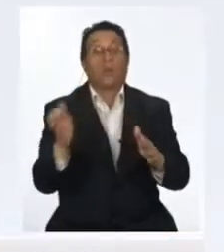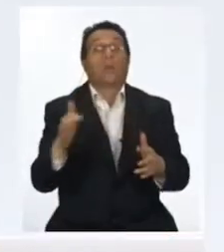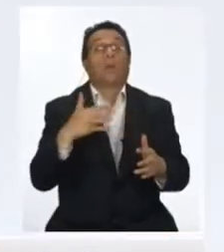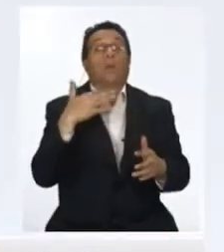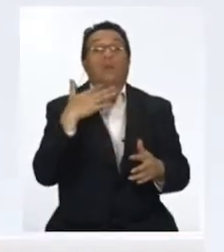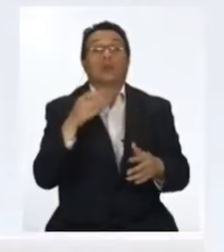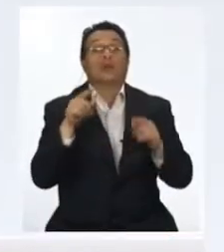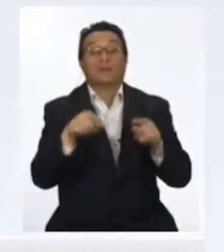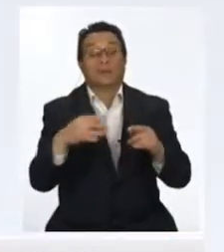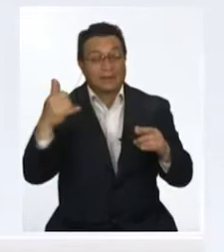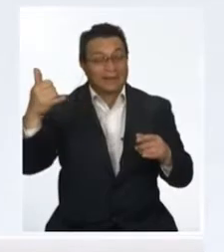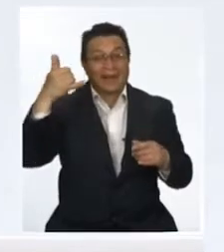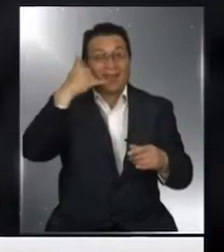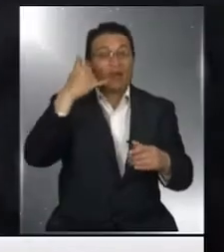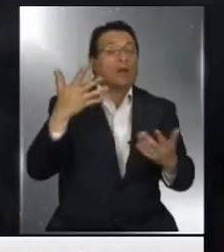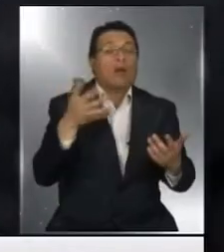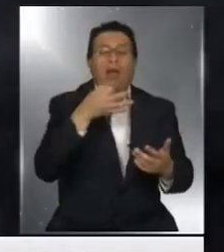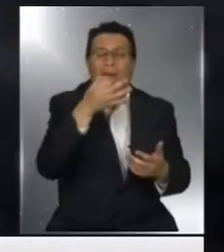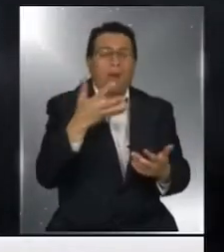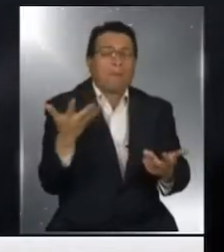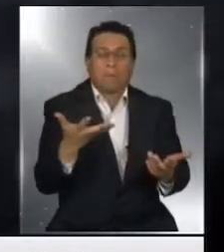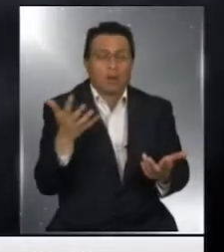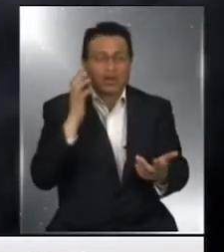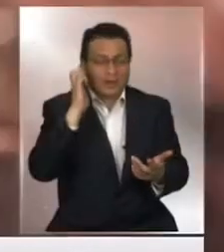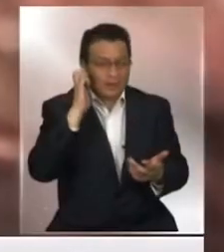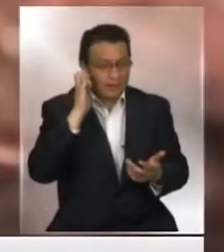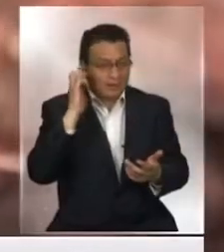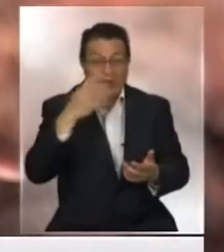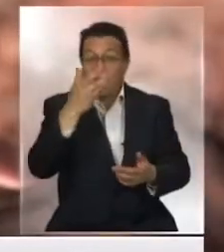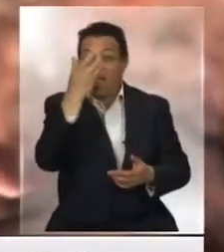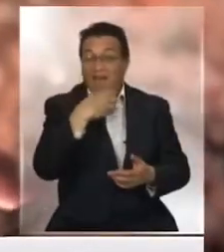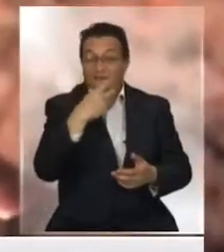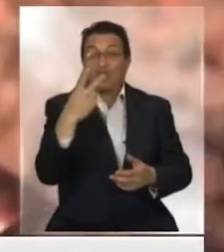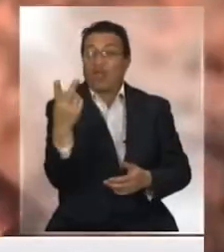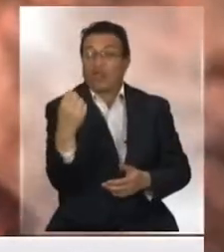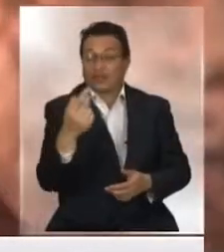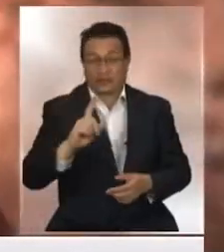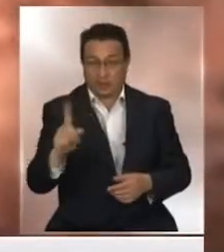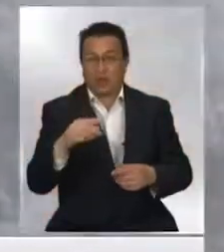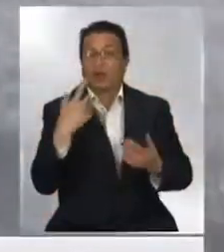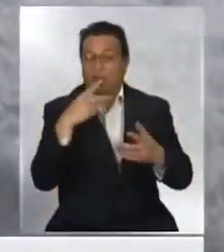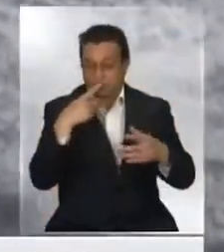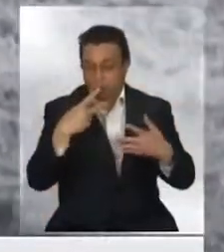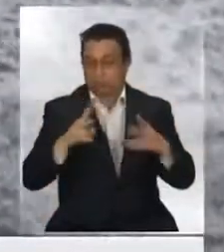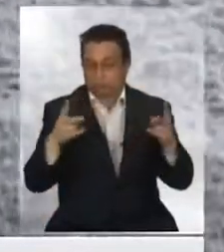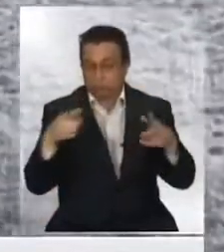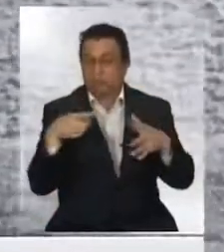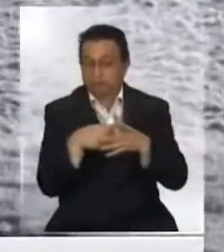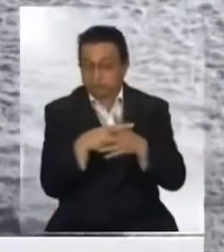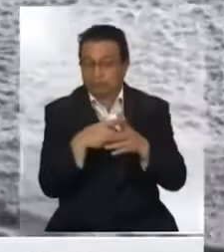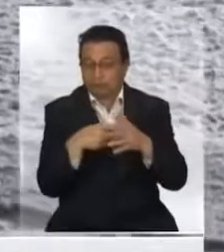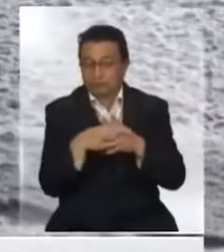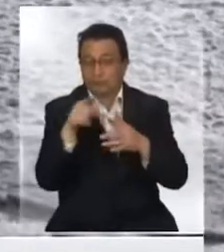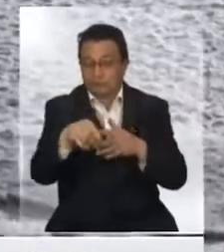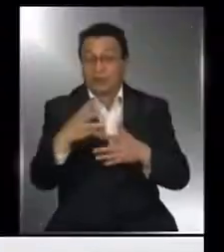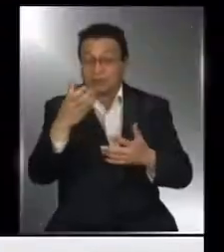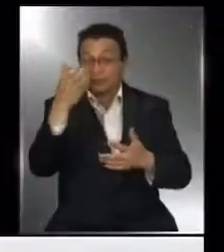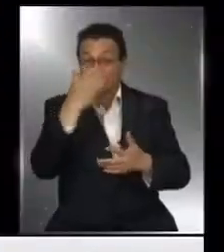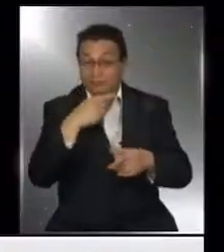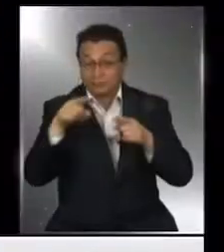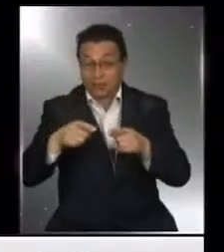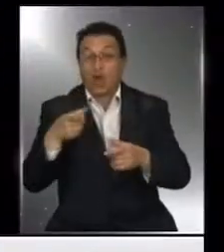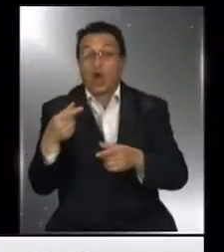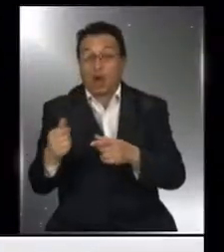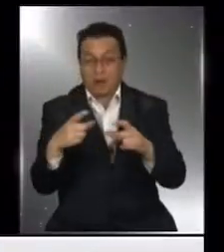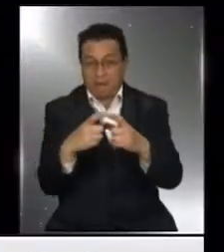estamos hablando de telefonía, Juan Manuel, no tiene que ver directamente con el iPhone 12, no. Se ha filtrado que justamente la empresa de Cupertino compró una